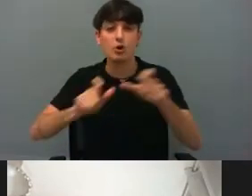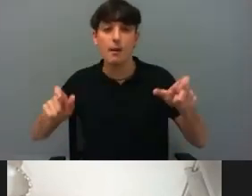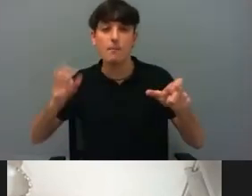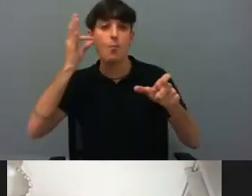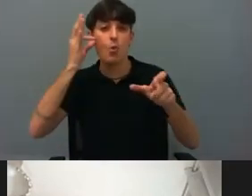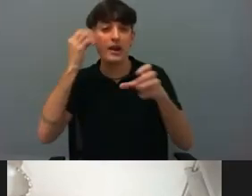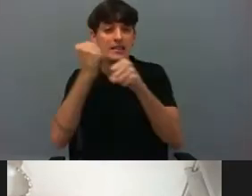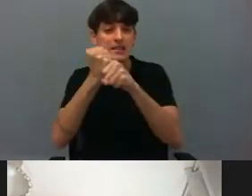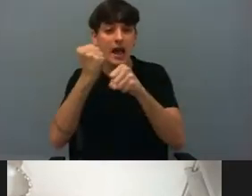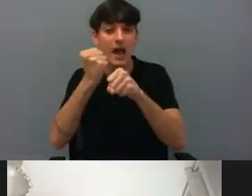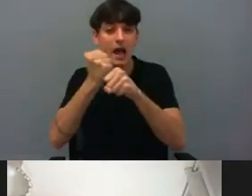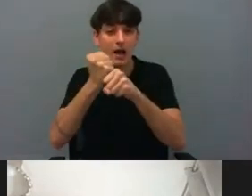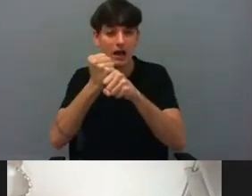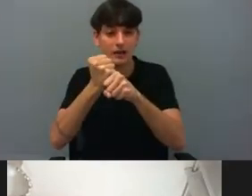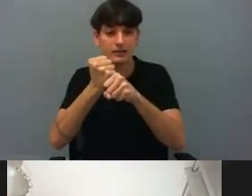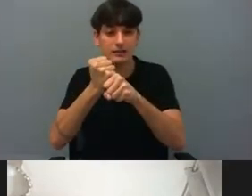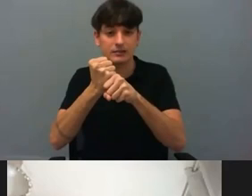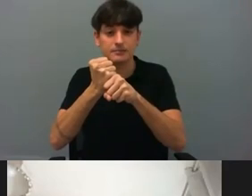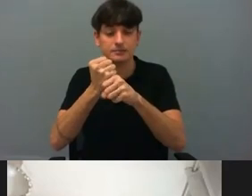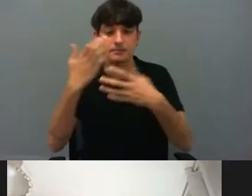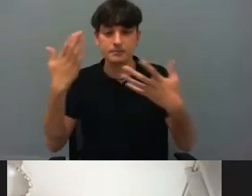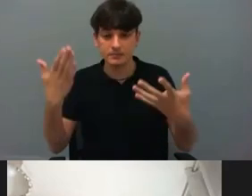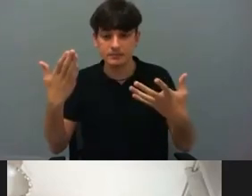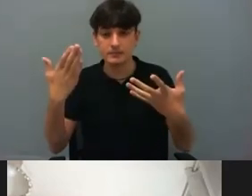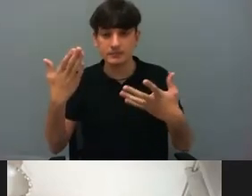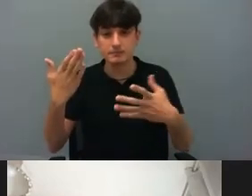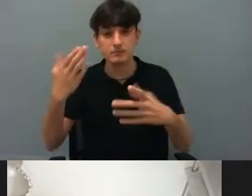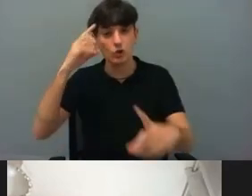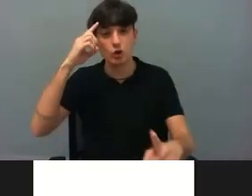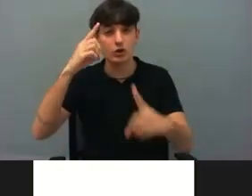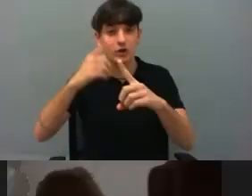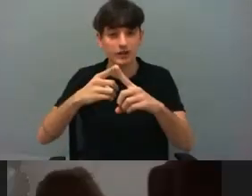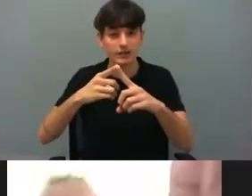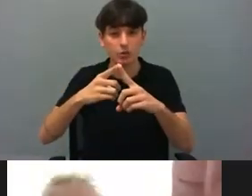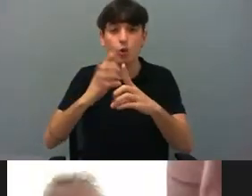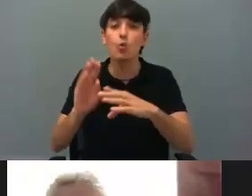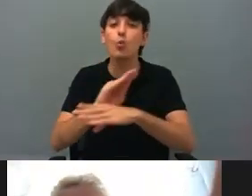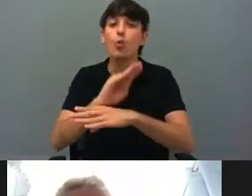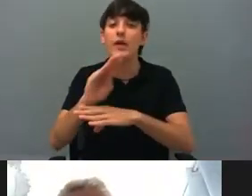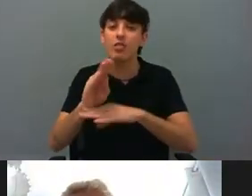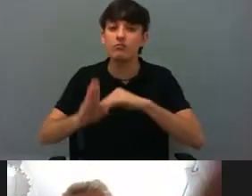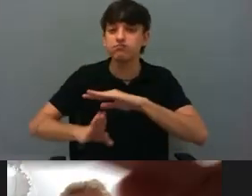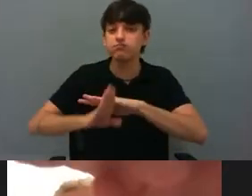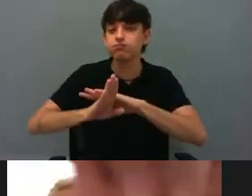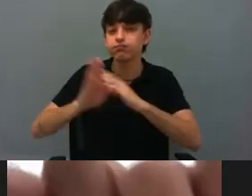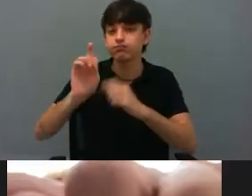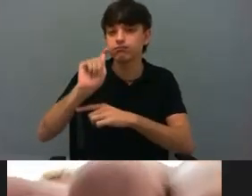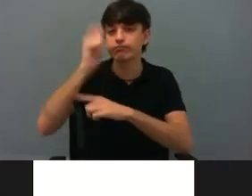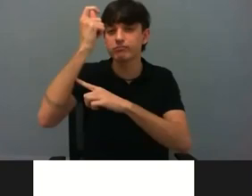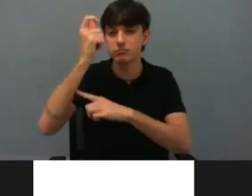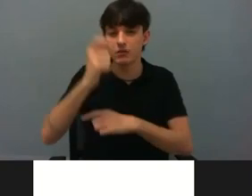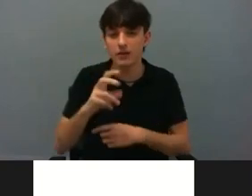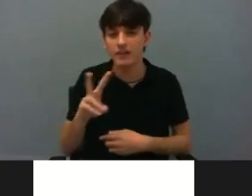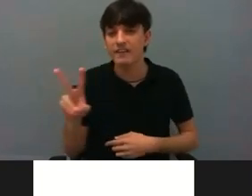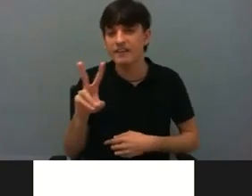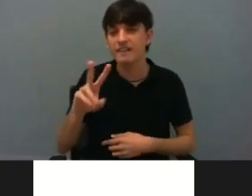trabajan emplean precisamente para sacar adelante esos cuidados, ¿no? Entonces, Victoria Torrero García